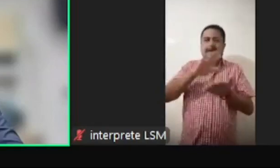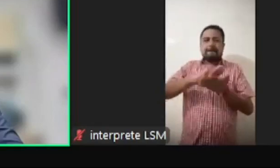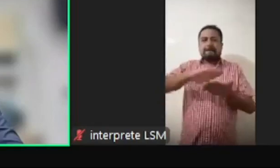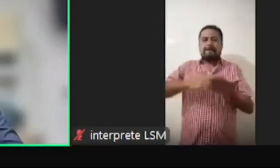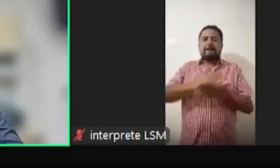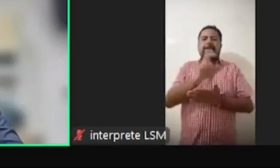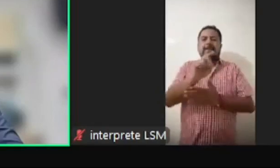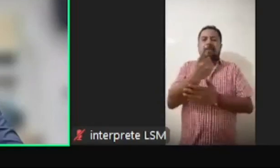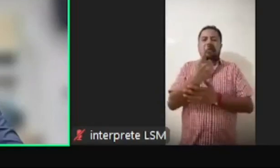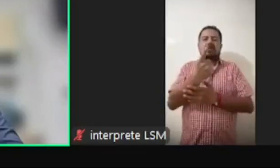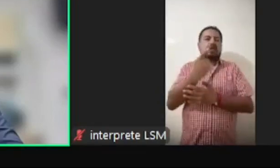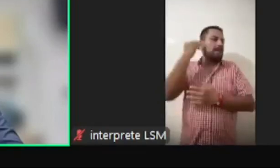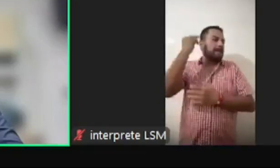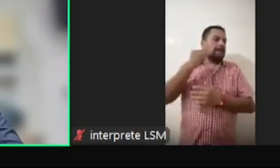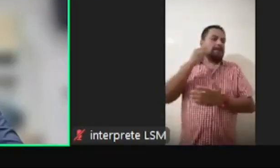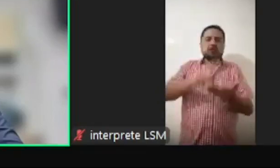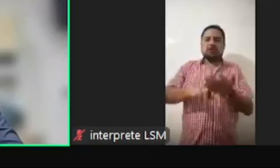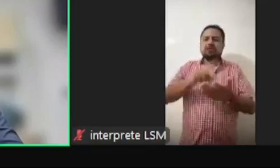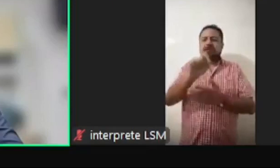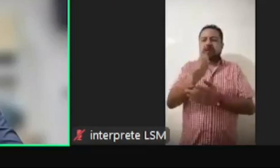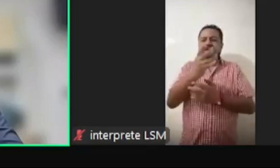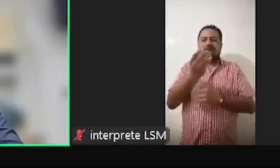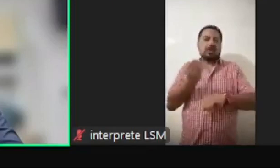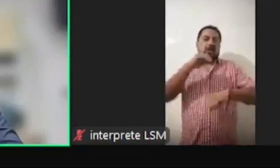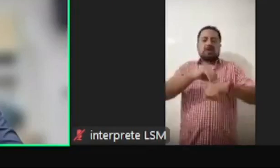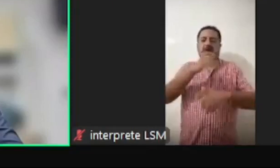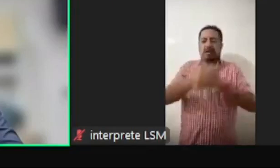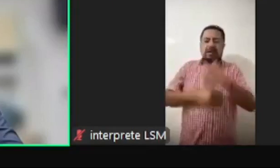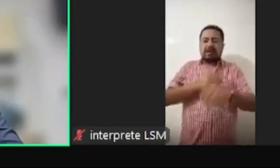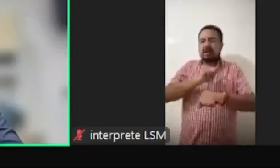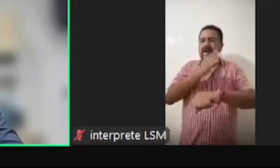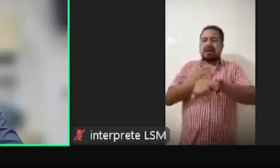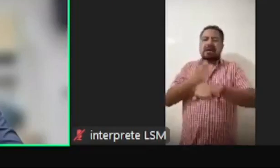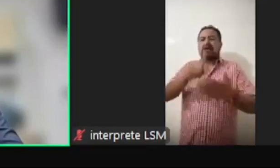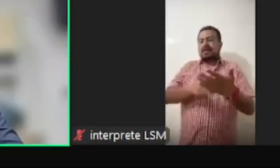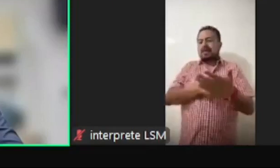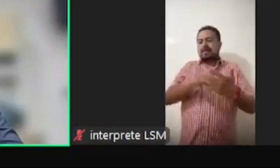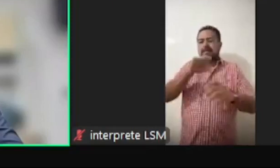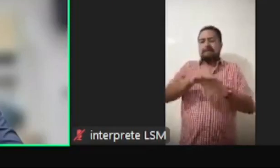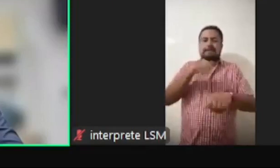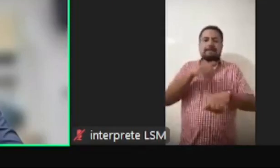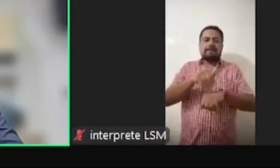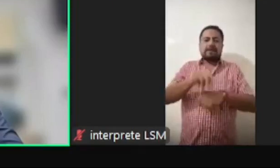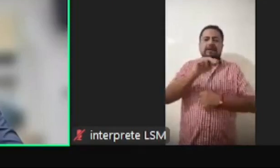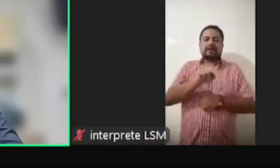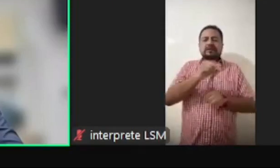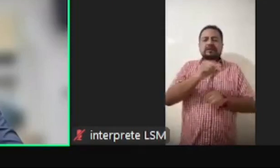de 2024, emitido en el procedimiento sancionador electoral número